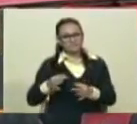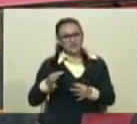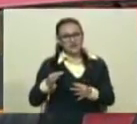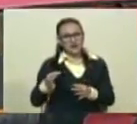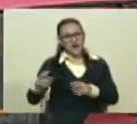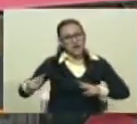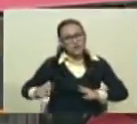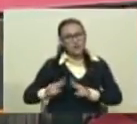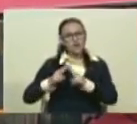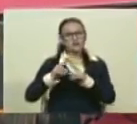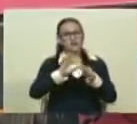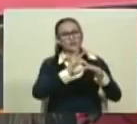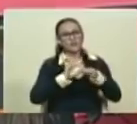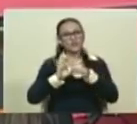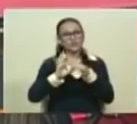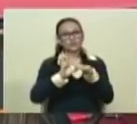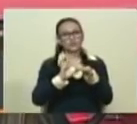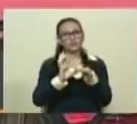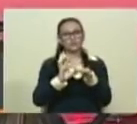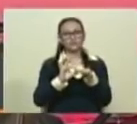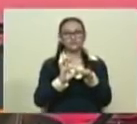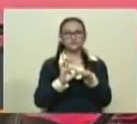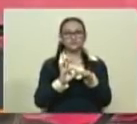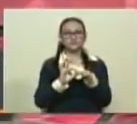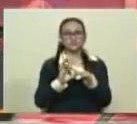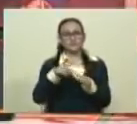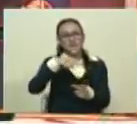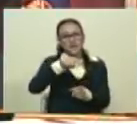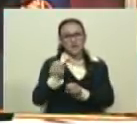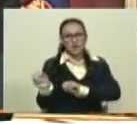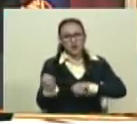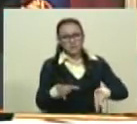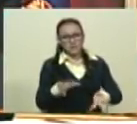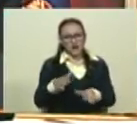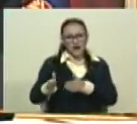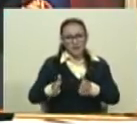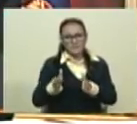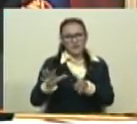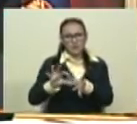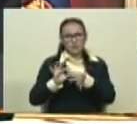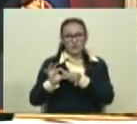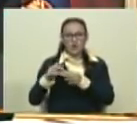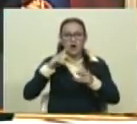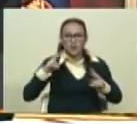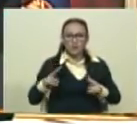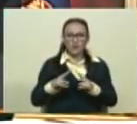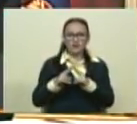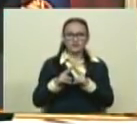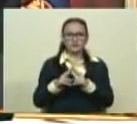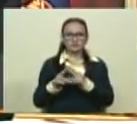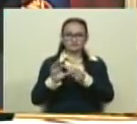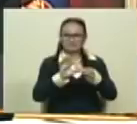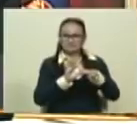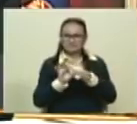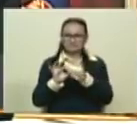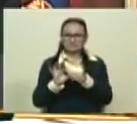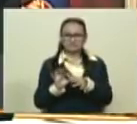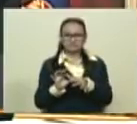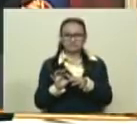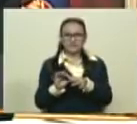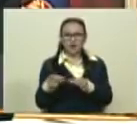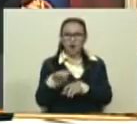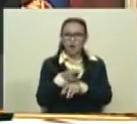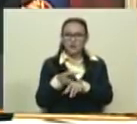encuentro, la de la unión. Ellos han abandonado el camino de la unión y del encuentro. Y la Triple Alianza de Paraguay,